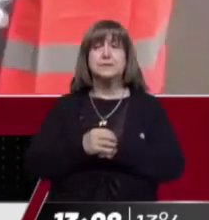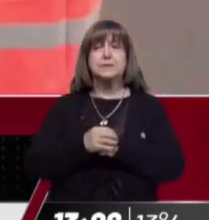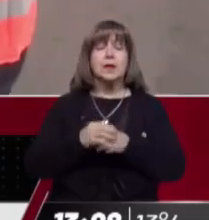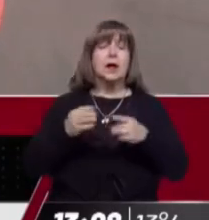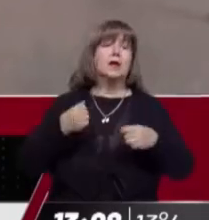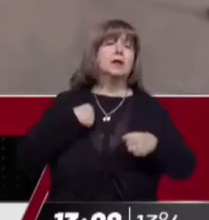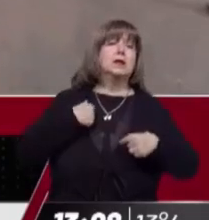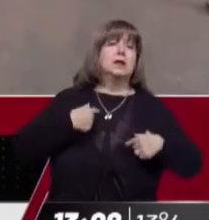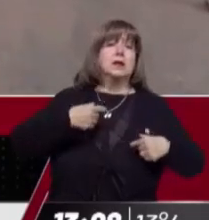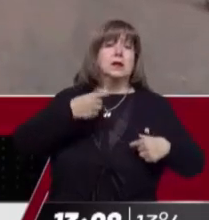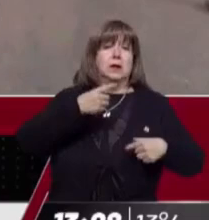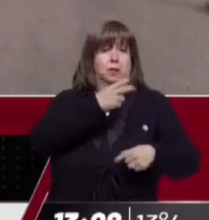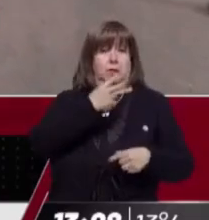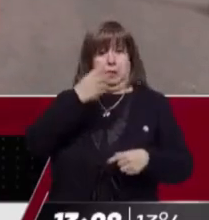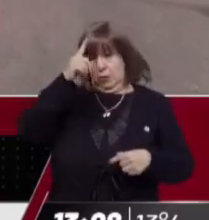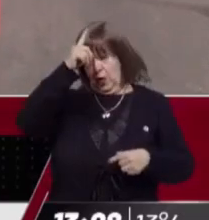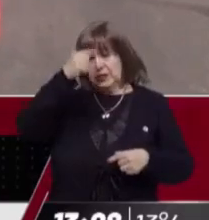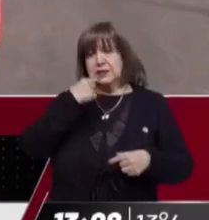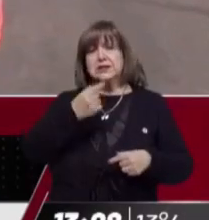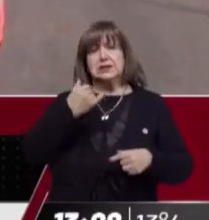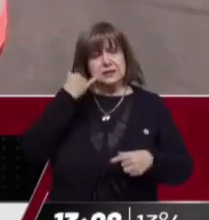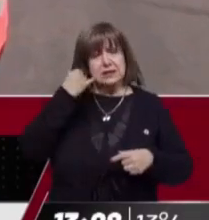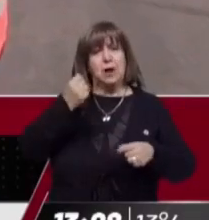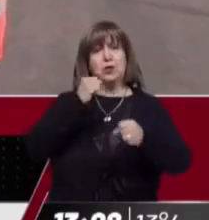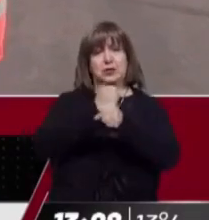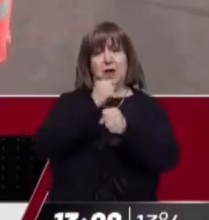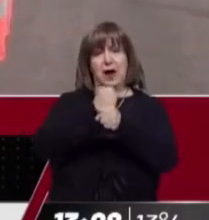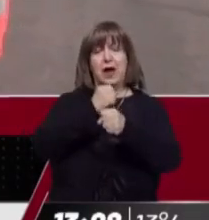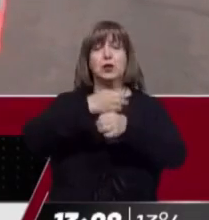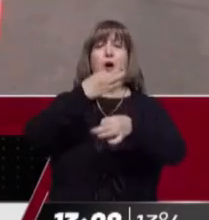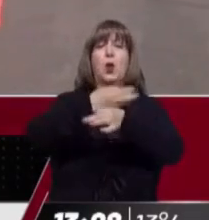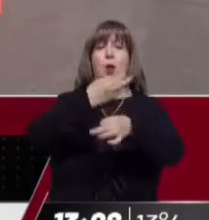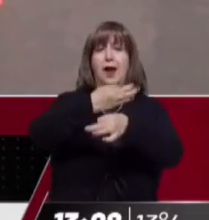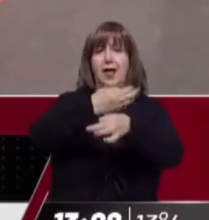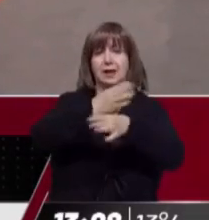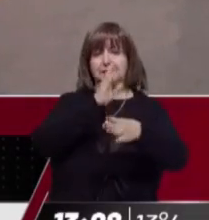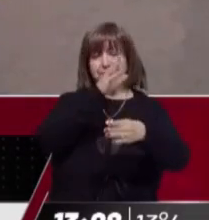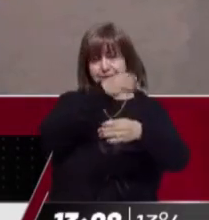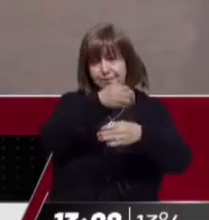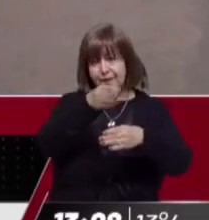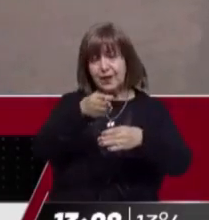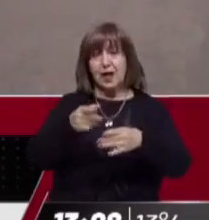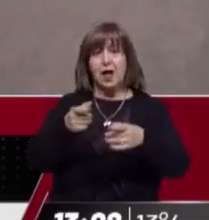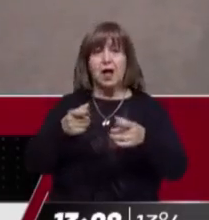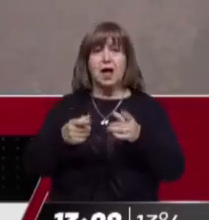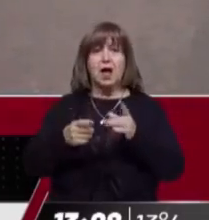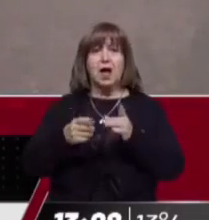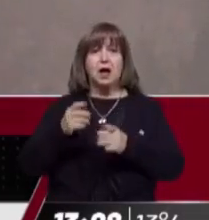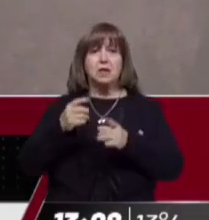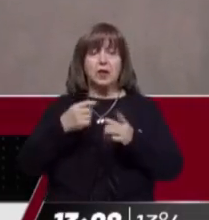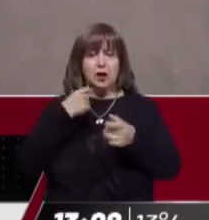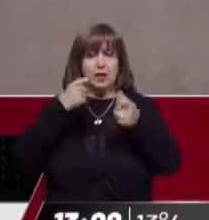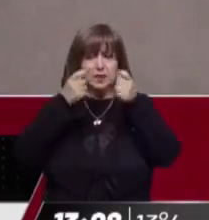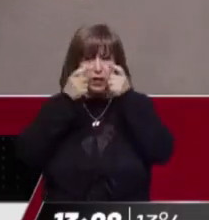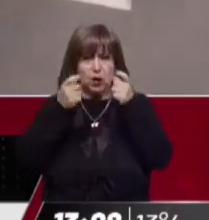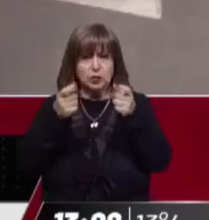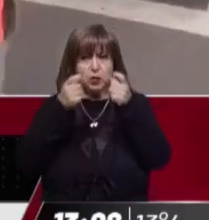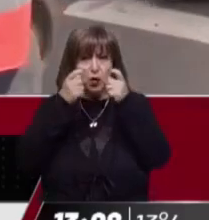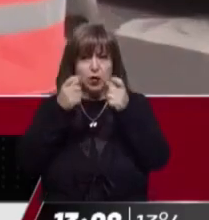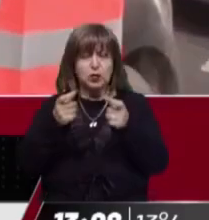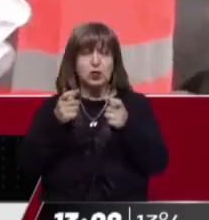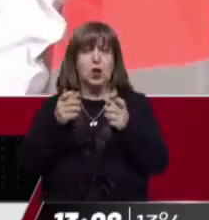en la cantidad de controles o que realicemos y demás, porque hemos dado cuenta de que entre más controlamos, más encontramos, sino